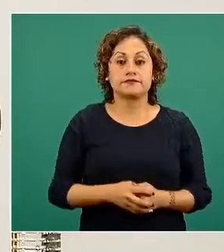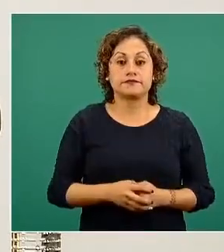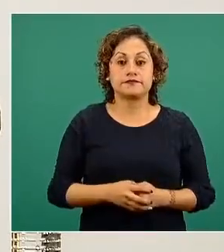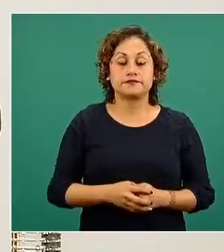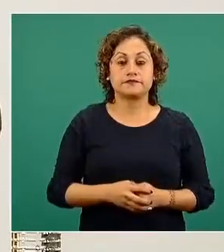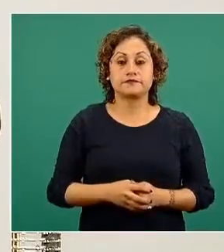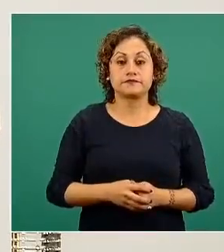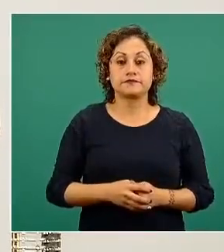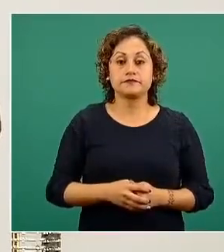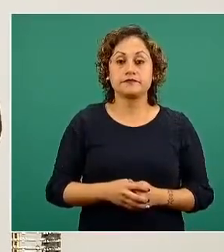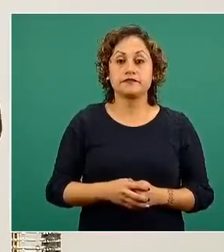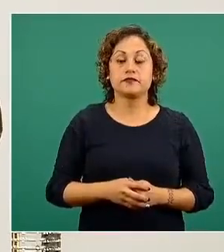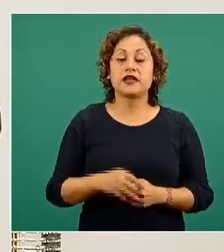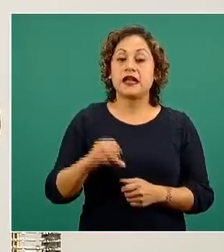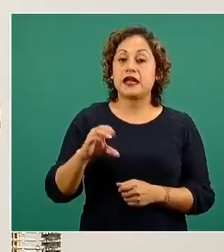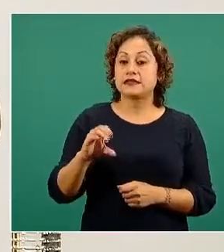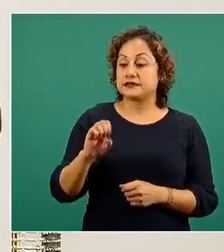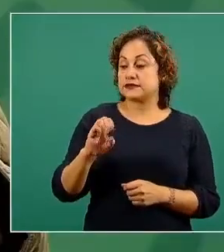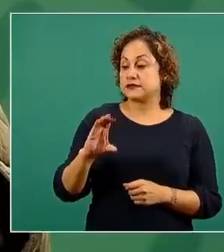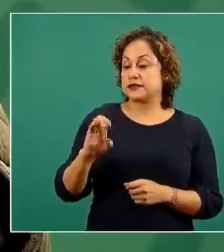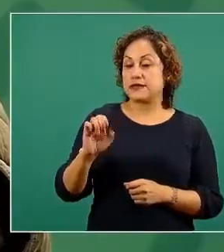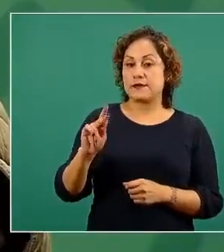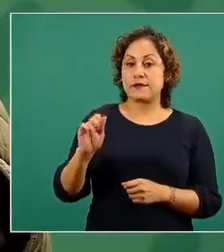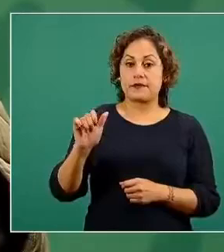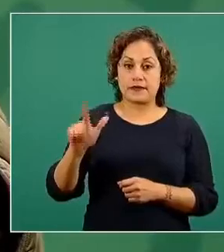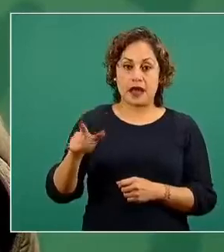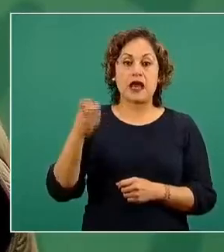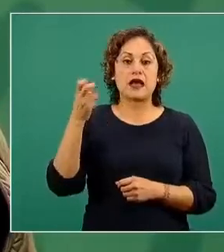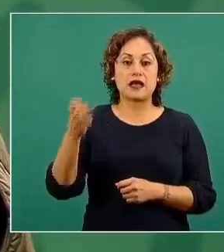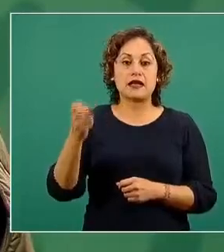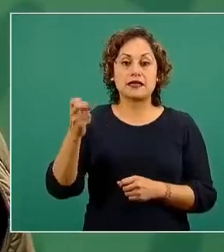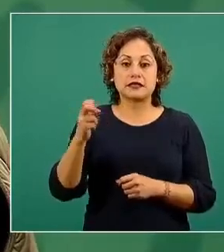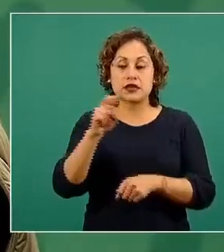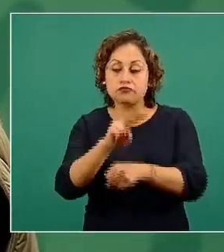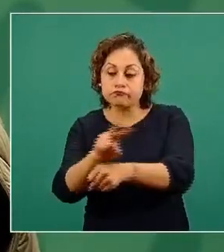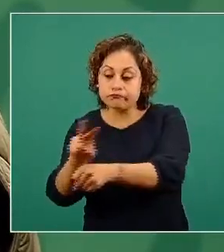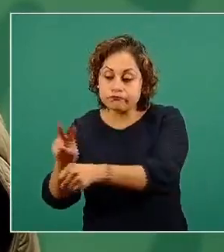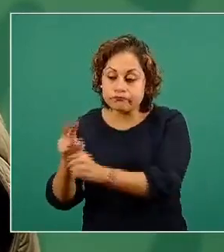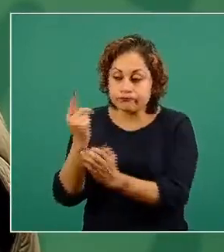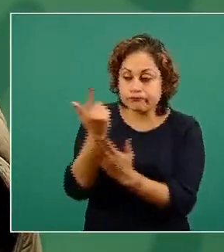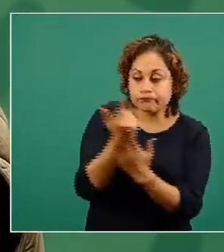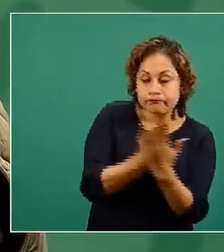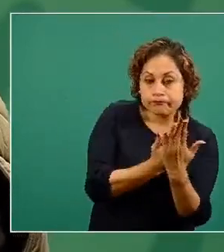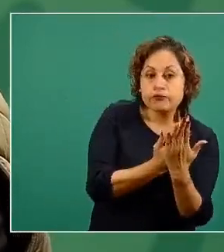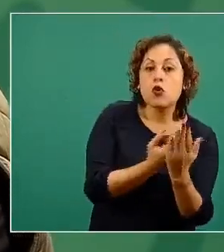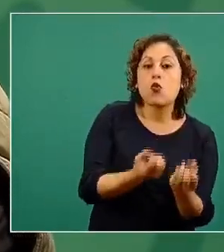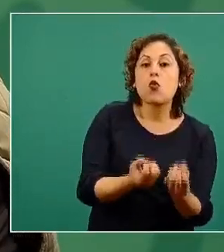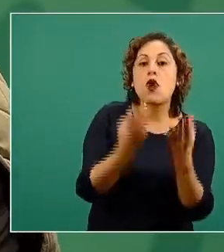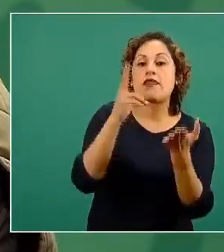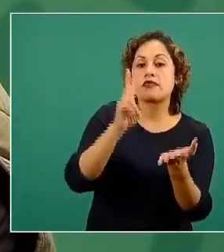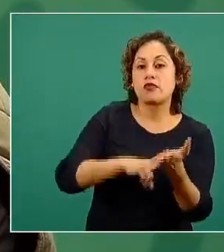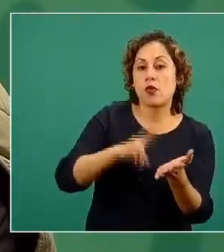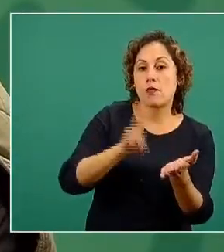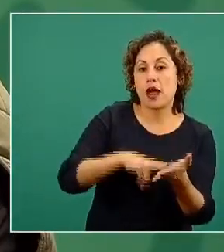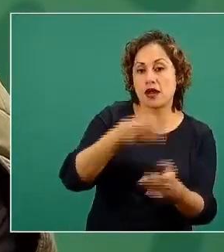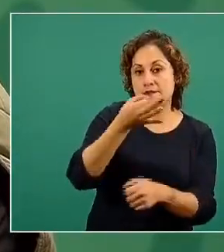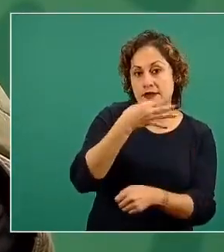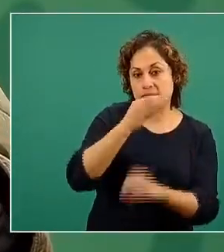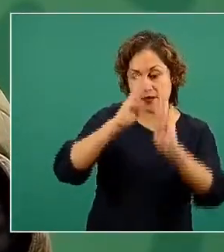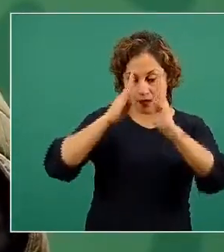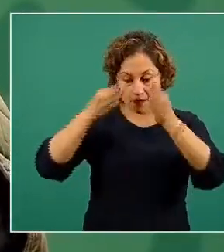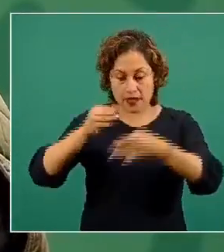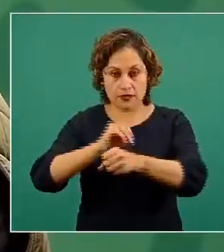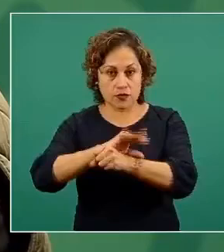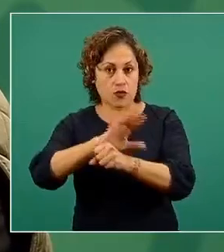encabezado por la CEPAL para un monitor regional de precios de medicamentos para COVID. Y la sugerencia, una